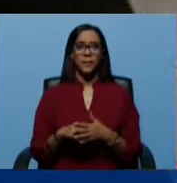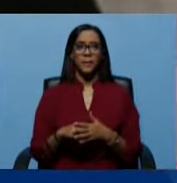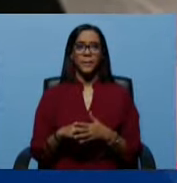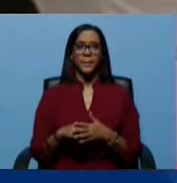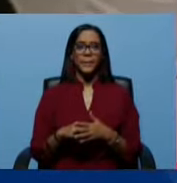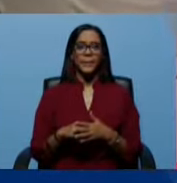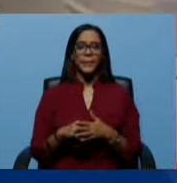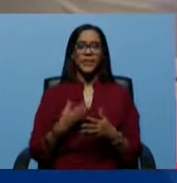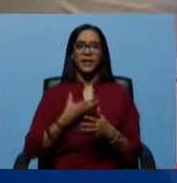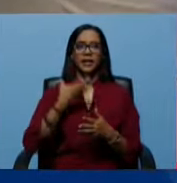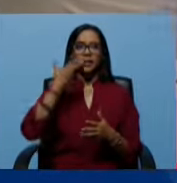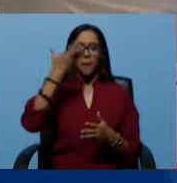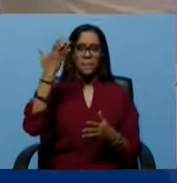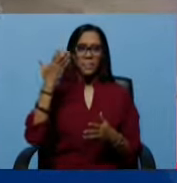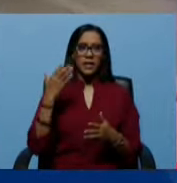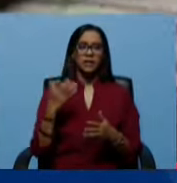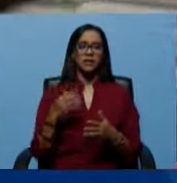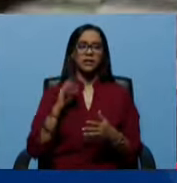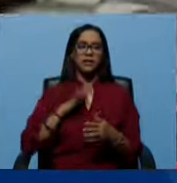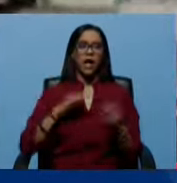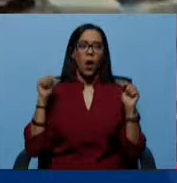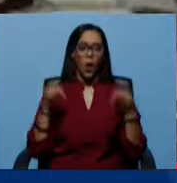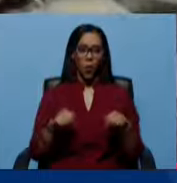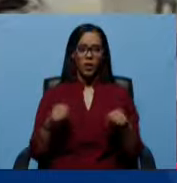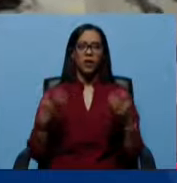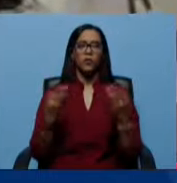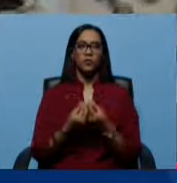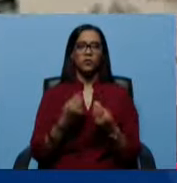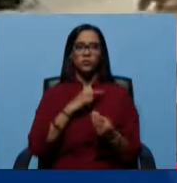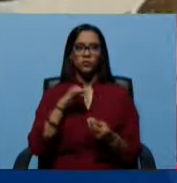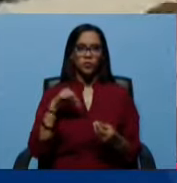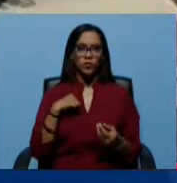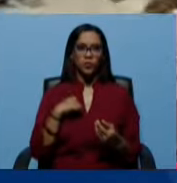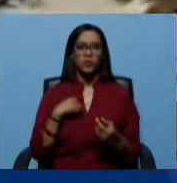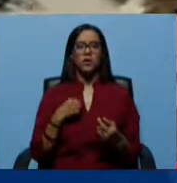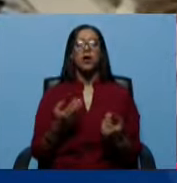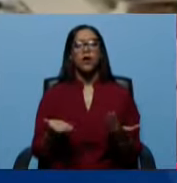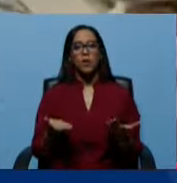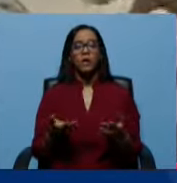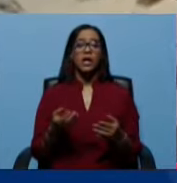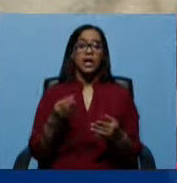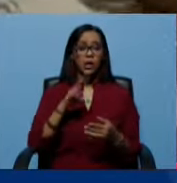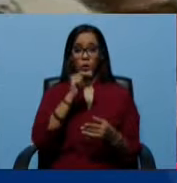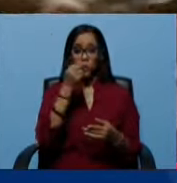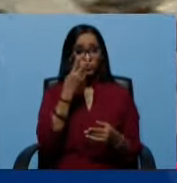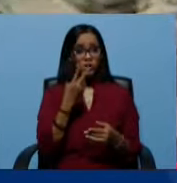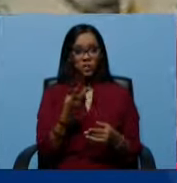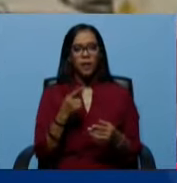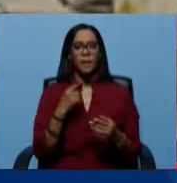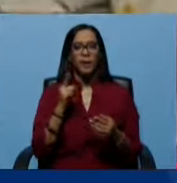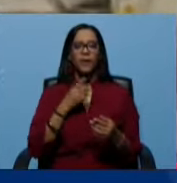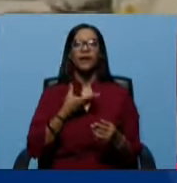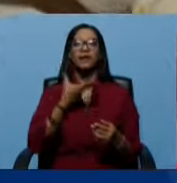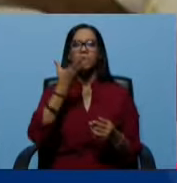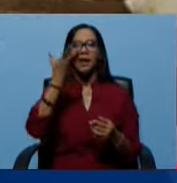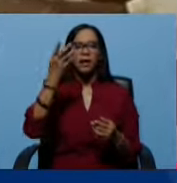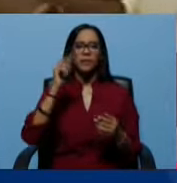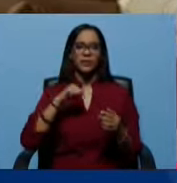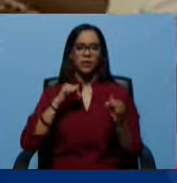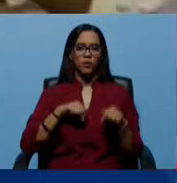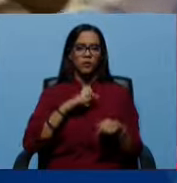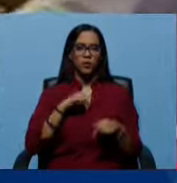El espíritu de Guillermo Rivas está hoy aquí con nosotros, aunque aparentemente no se vea, pero está con nosotros, ¿de